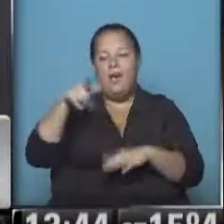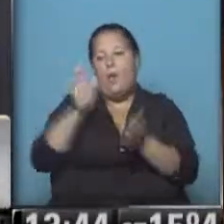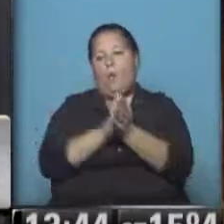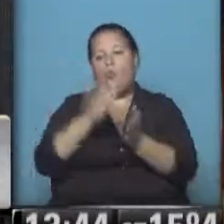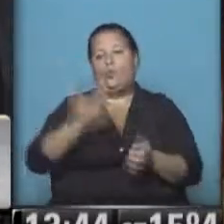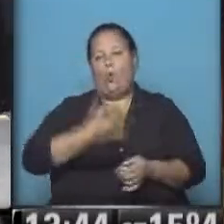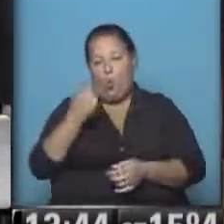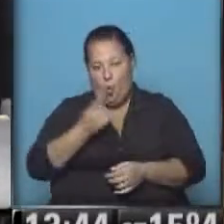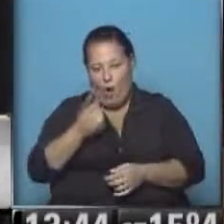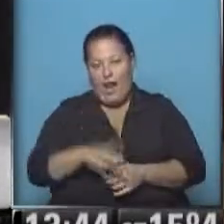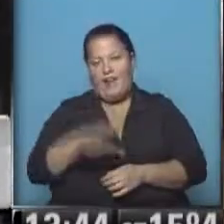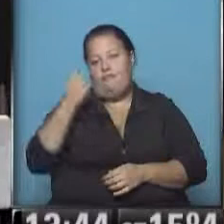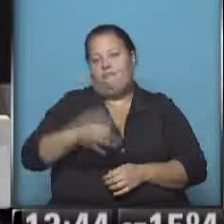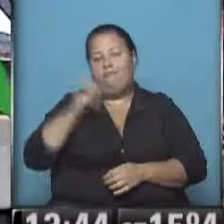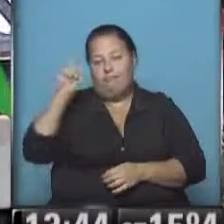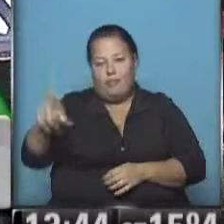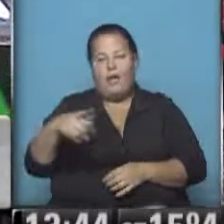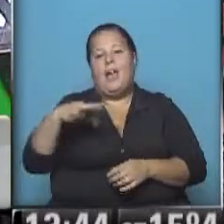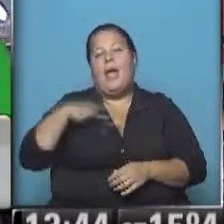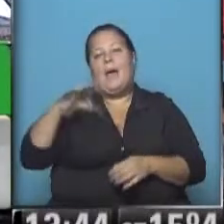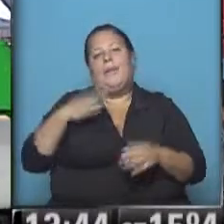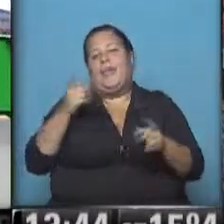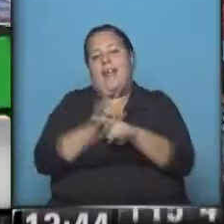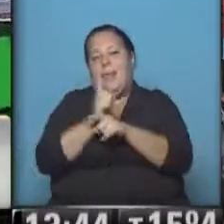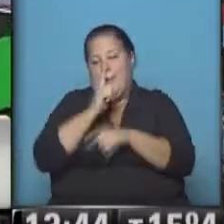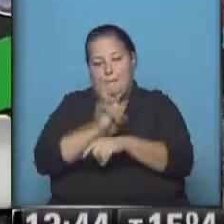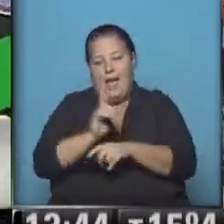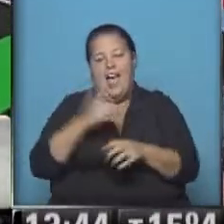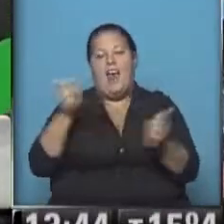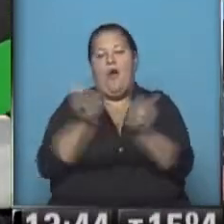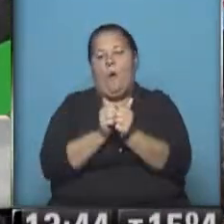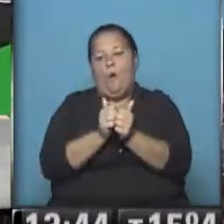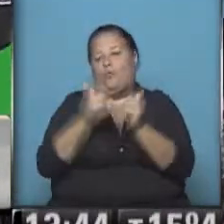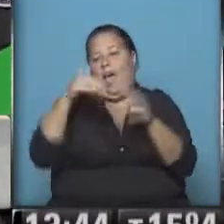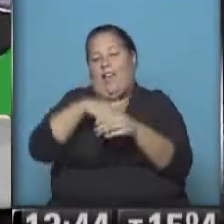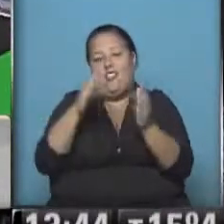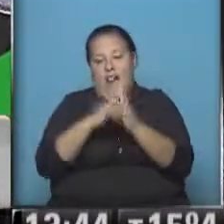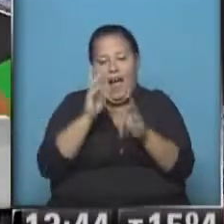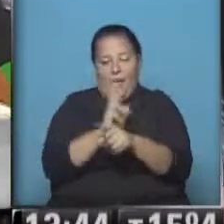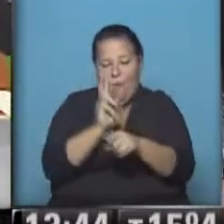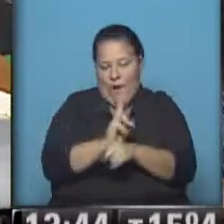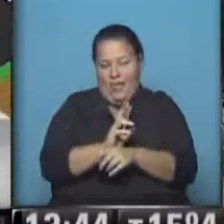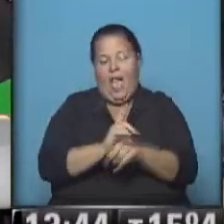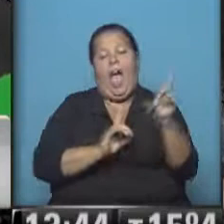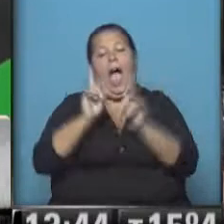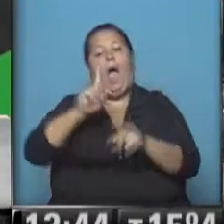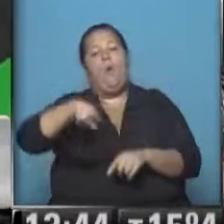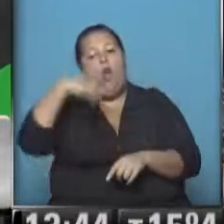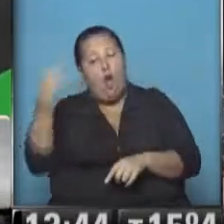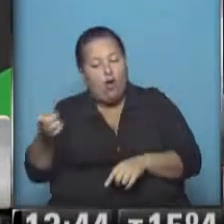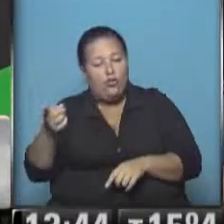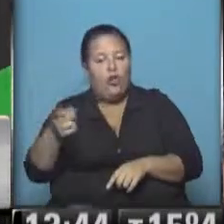sus dueños originales harán una vida más de un que acompaña un domicilio una casa y en algunos otros casos